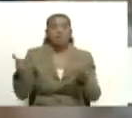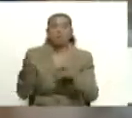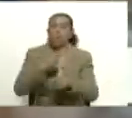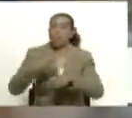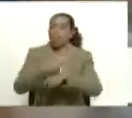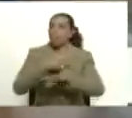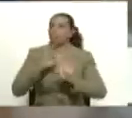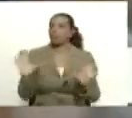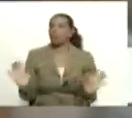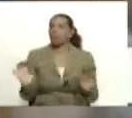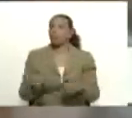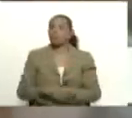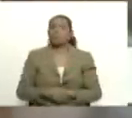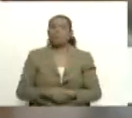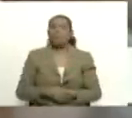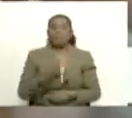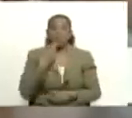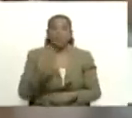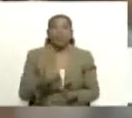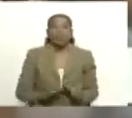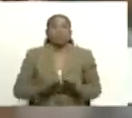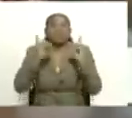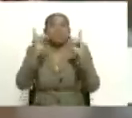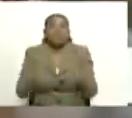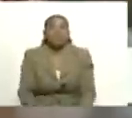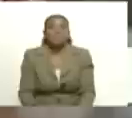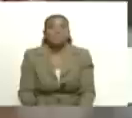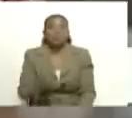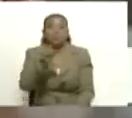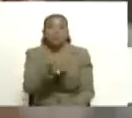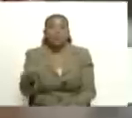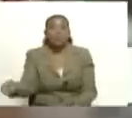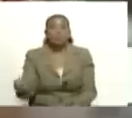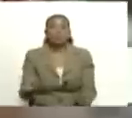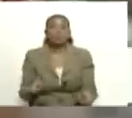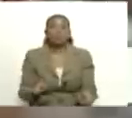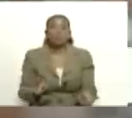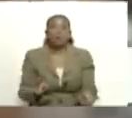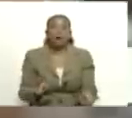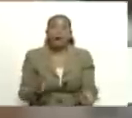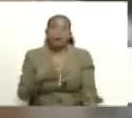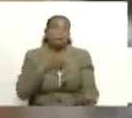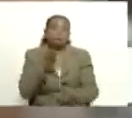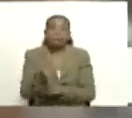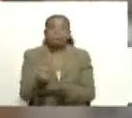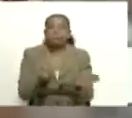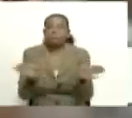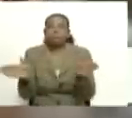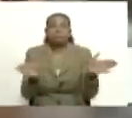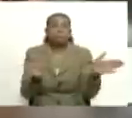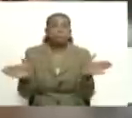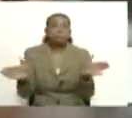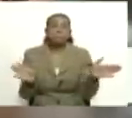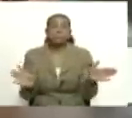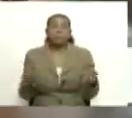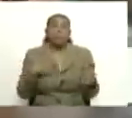obviamente estaban decididos quizás a no entrar en el camino de la